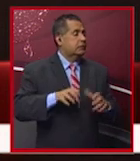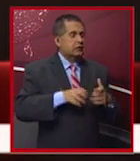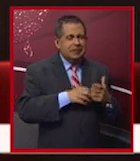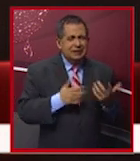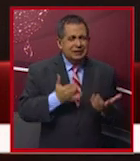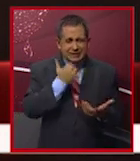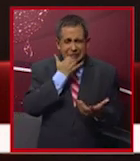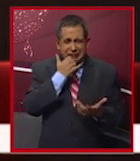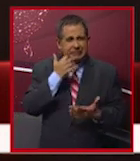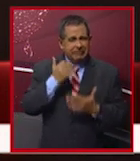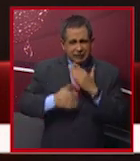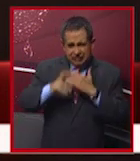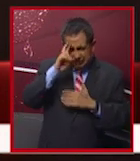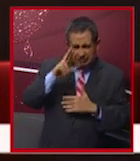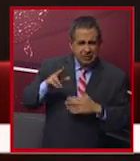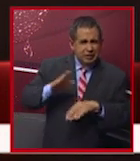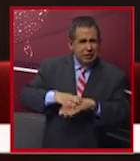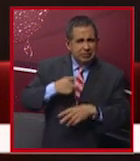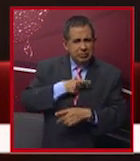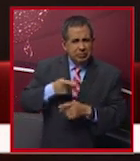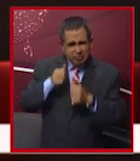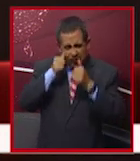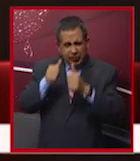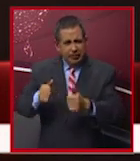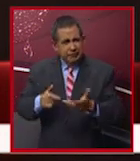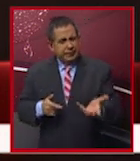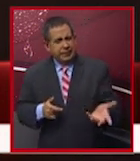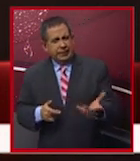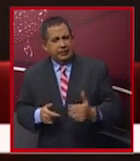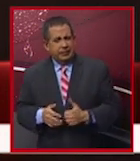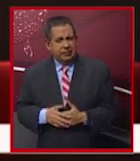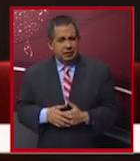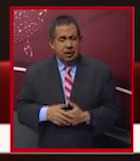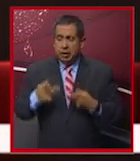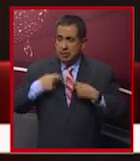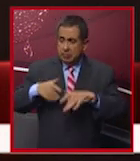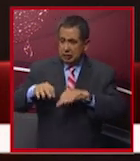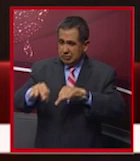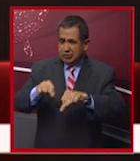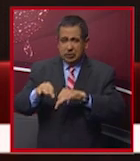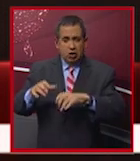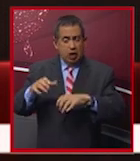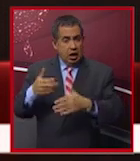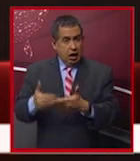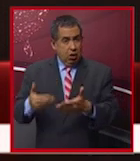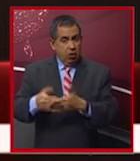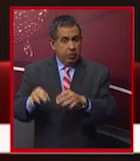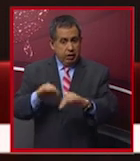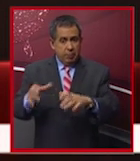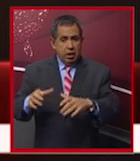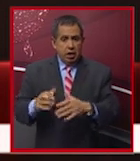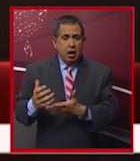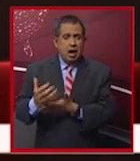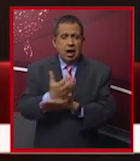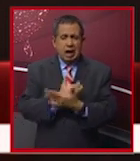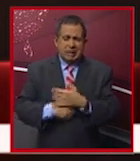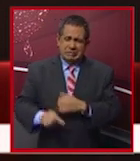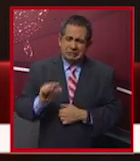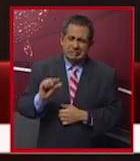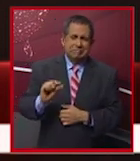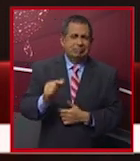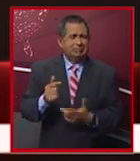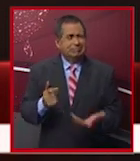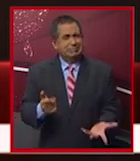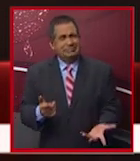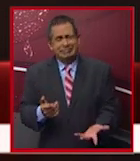reivindicar a los más necesitados. Miren si no, los obreros y trabajadores de hoy ganan salarios